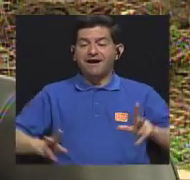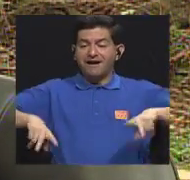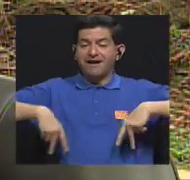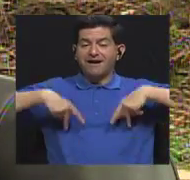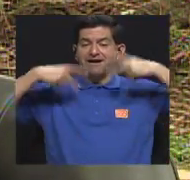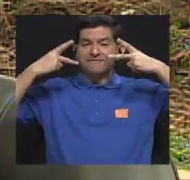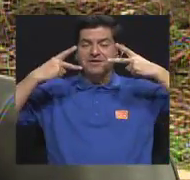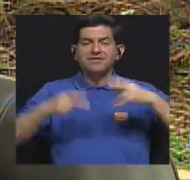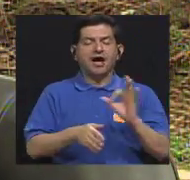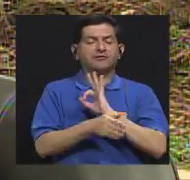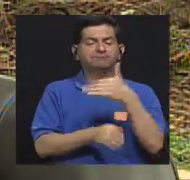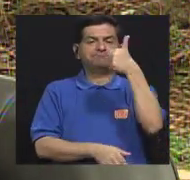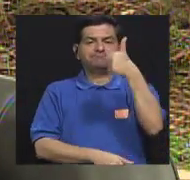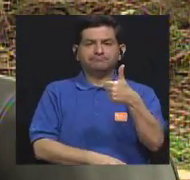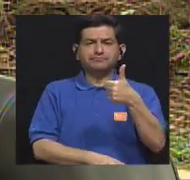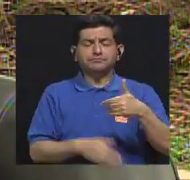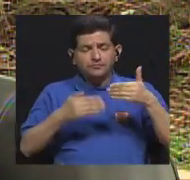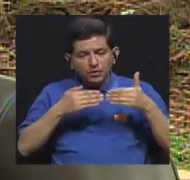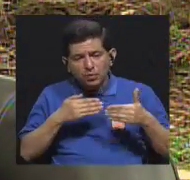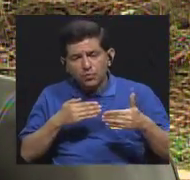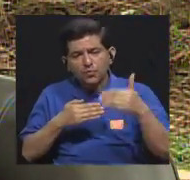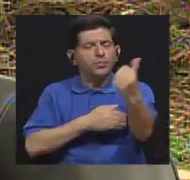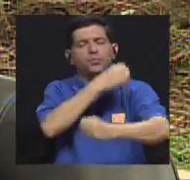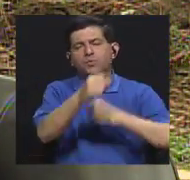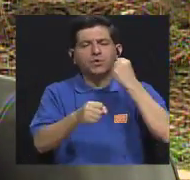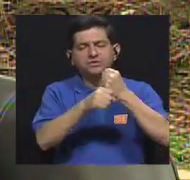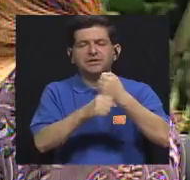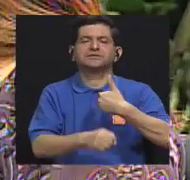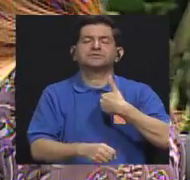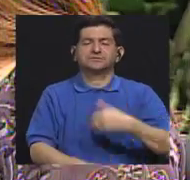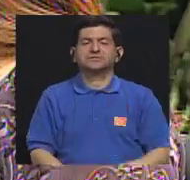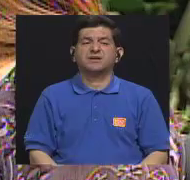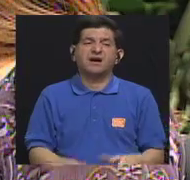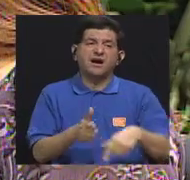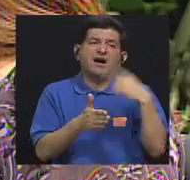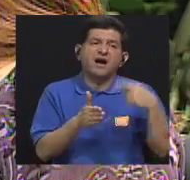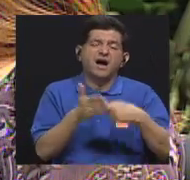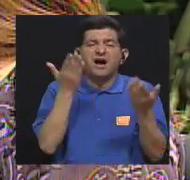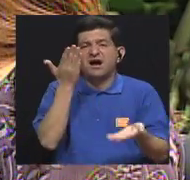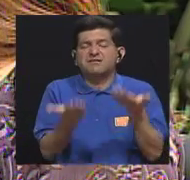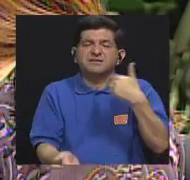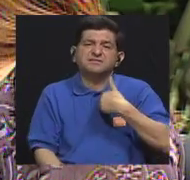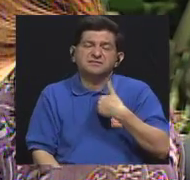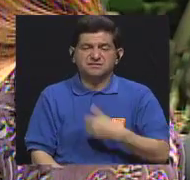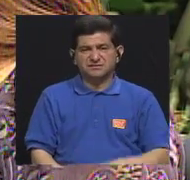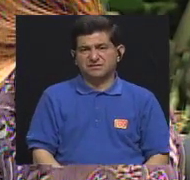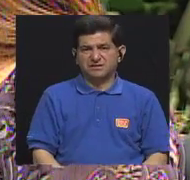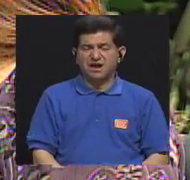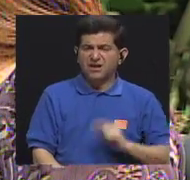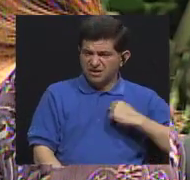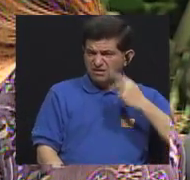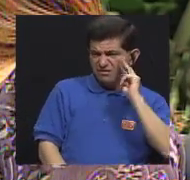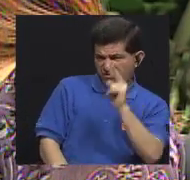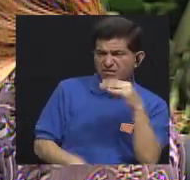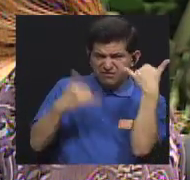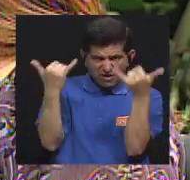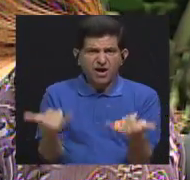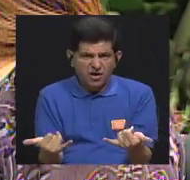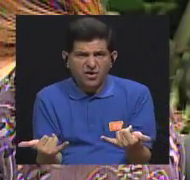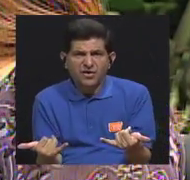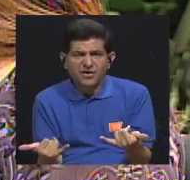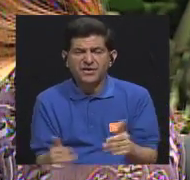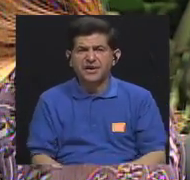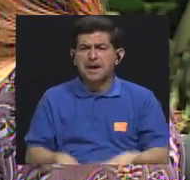vida sea más funcional durante todos los años que vivamos. Porque muchas veces podemos tener, y yo lo veo ahora, ¿verdad? O